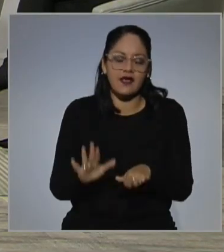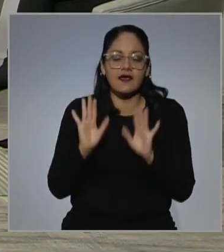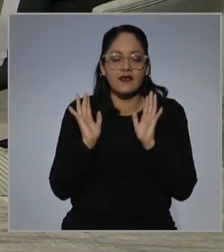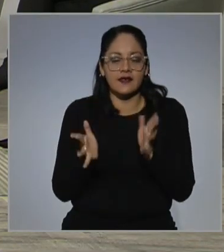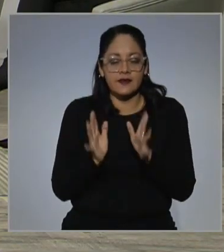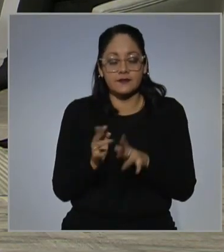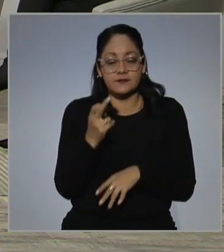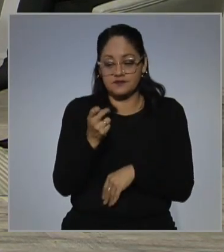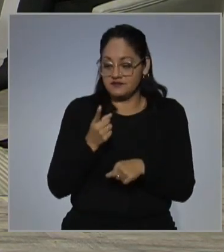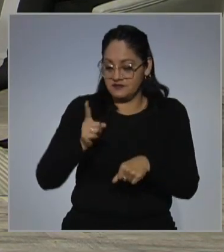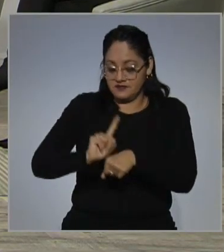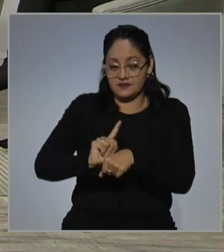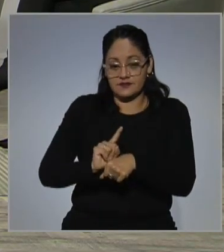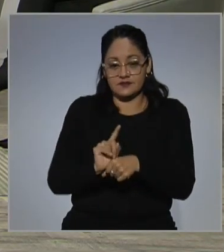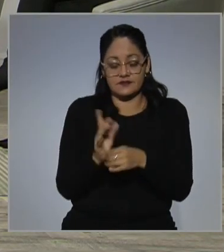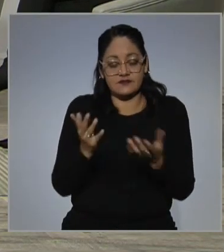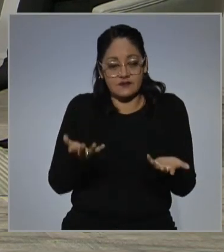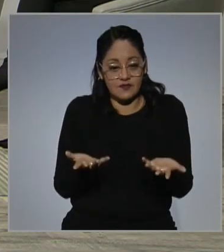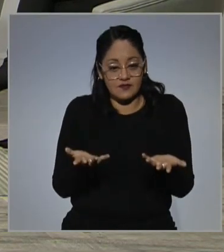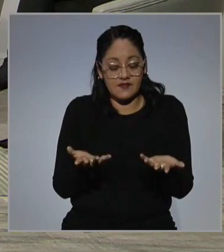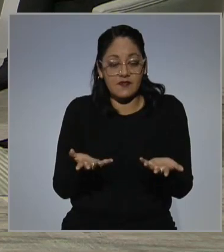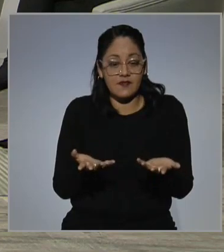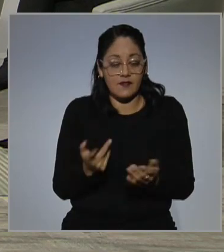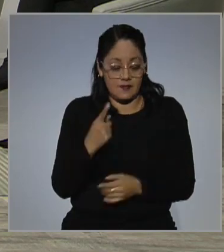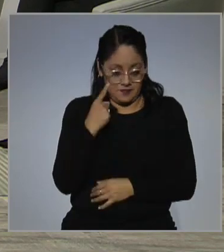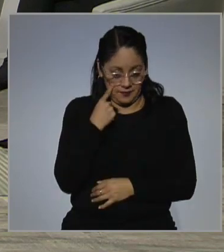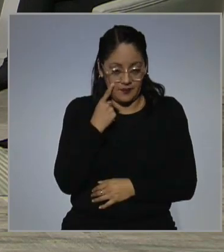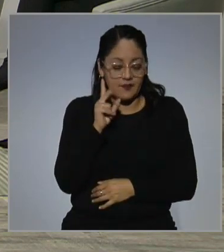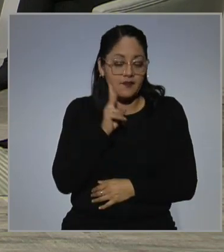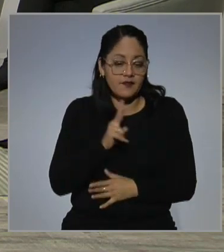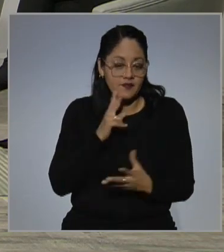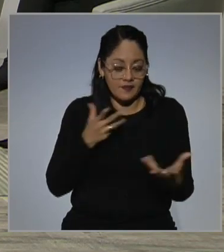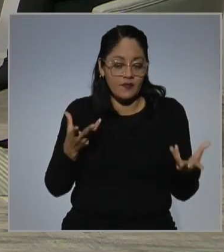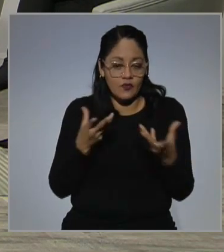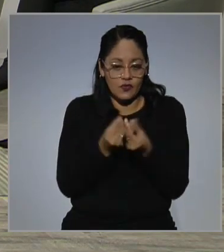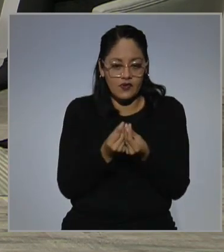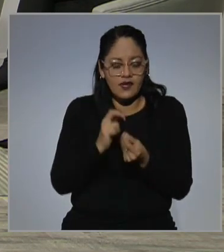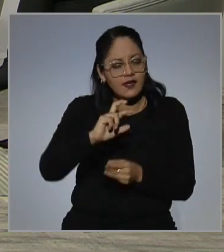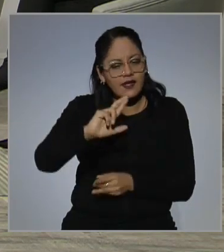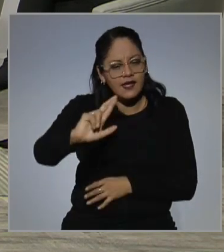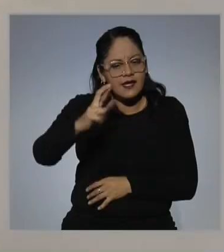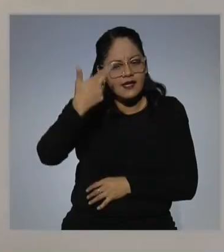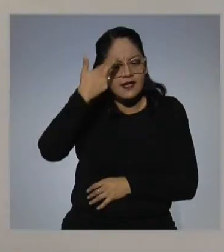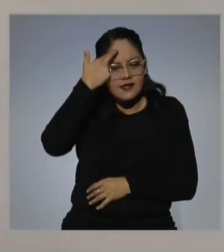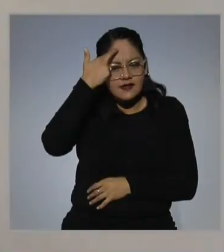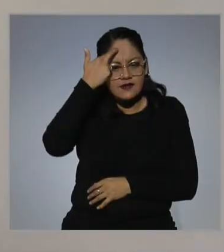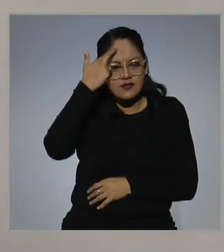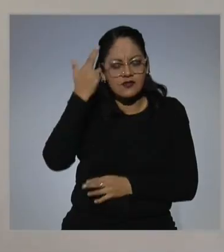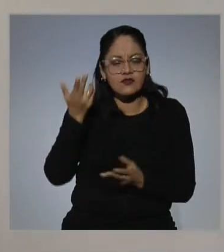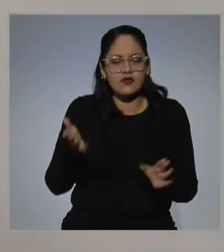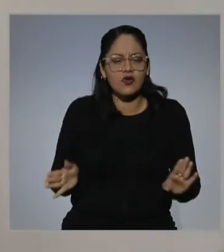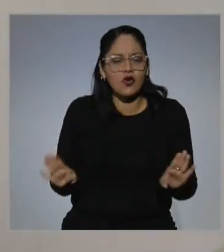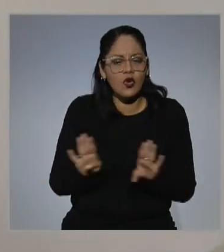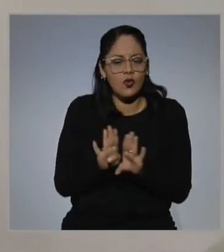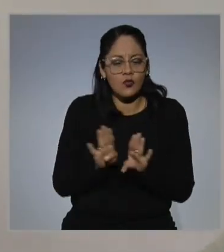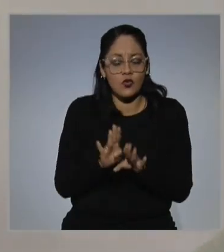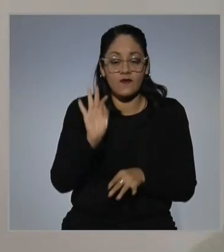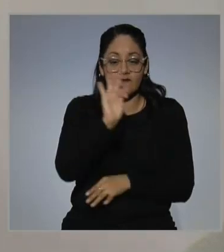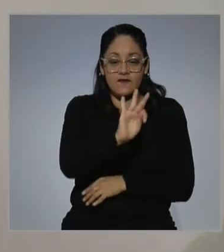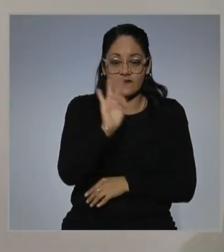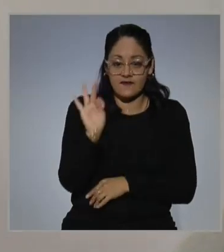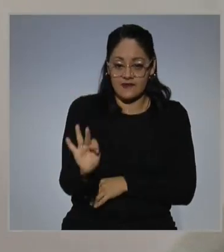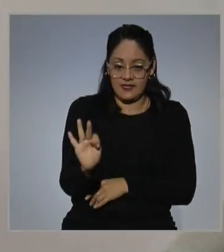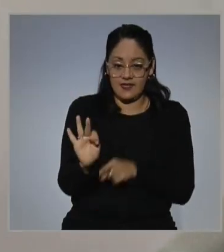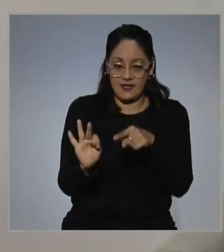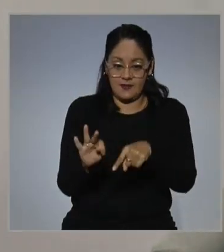días. Entonces, pues, ¿qué les parece si juntos vamos a recordar también de qué manera estas festividades